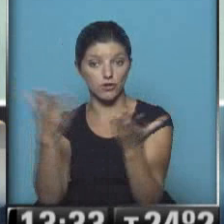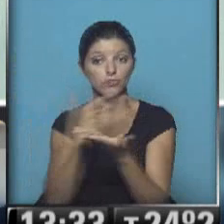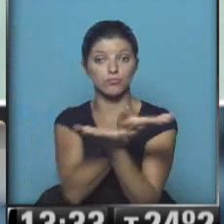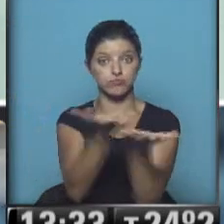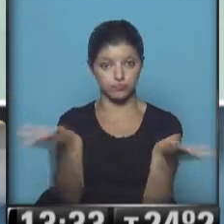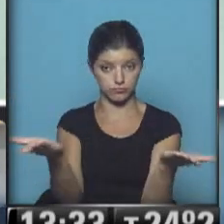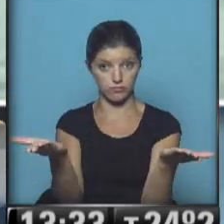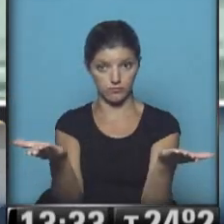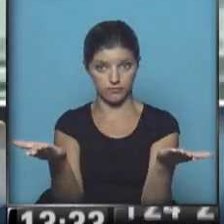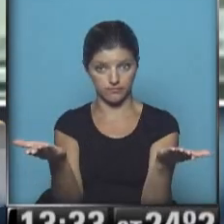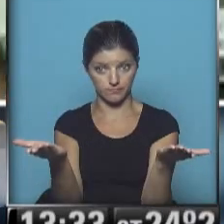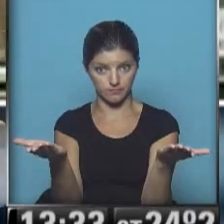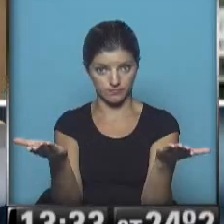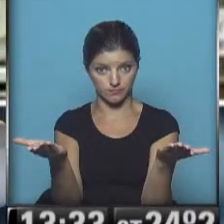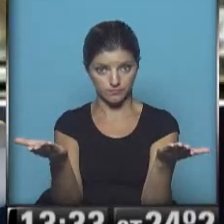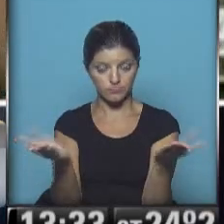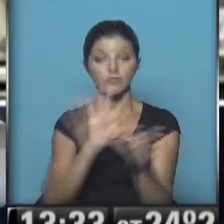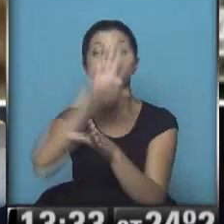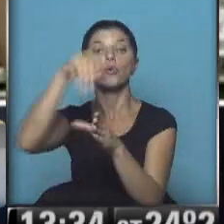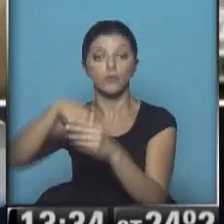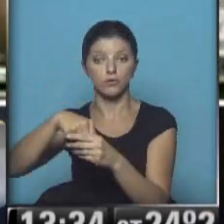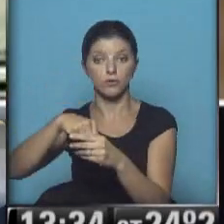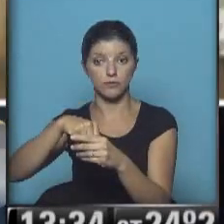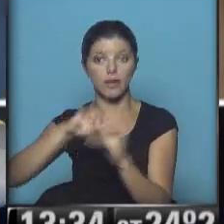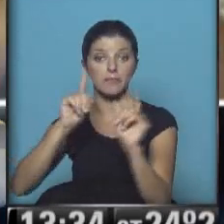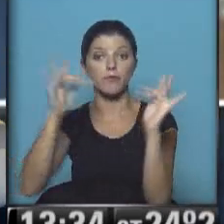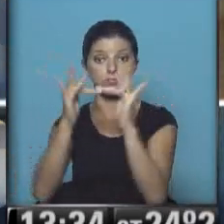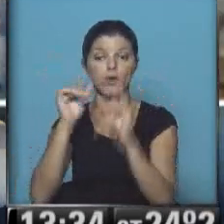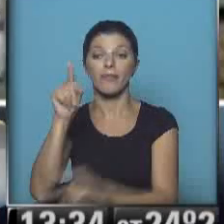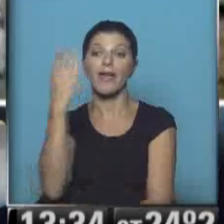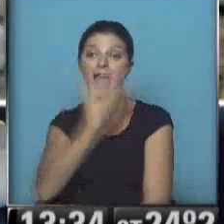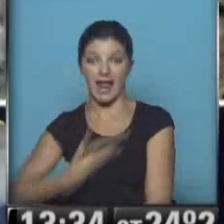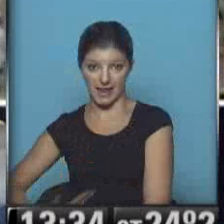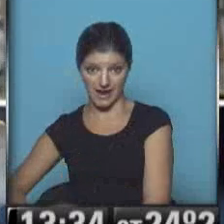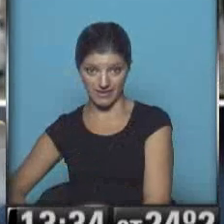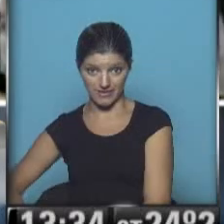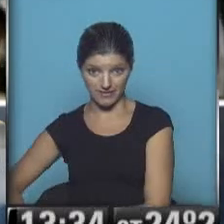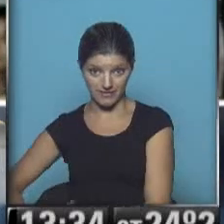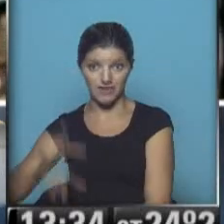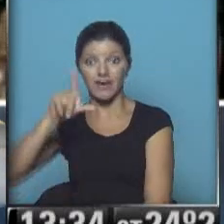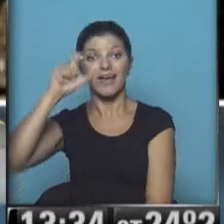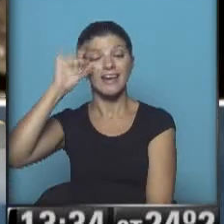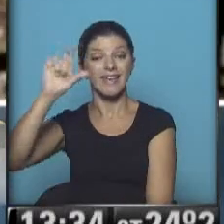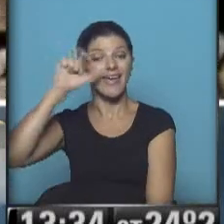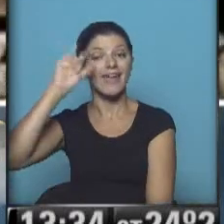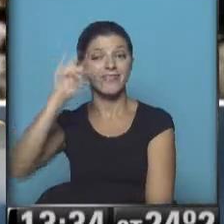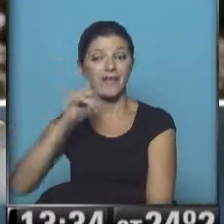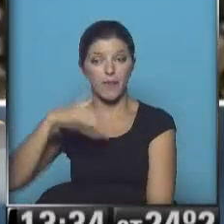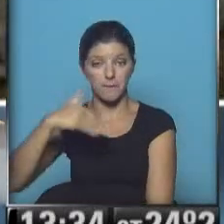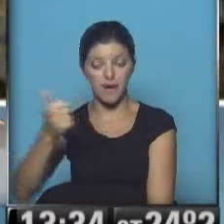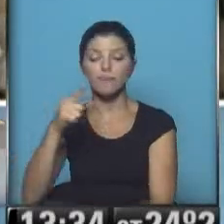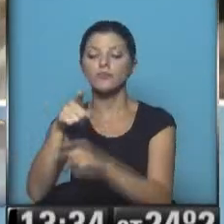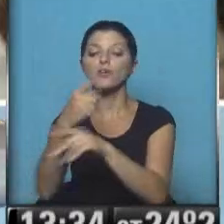sitios venezolanos incluido en el propio sitio del alcalde Metropolitano de Caracas Antonio Ledesma un